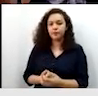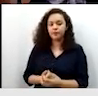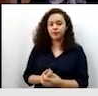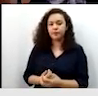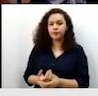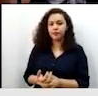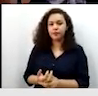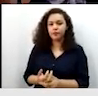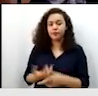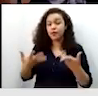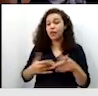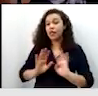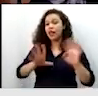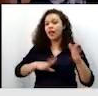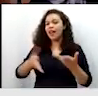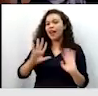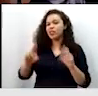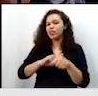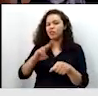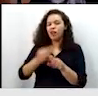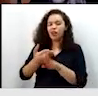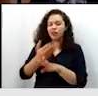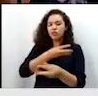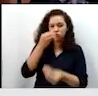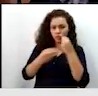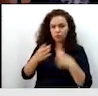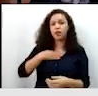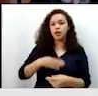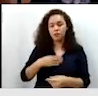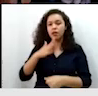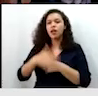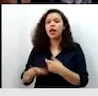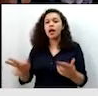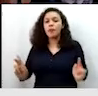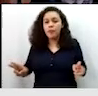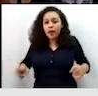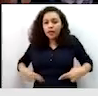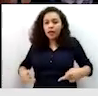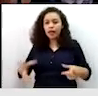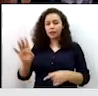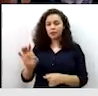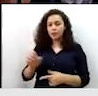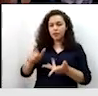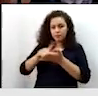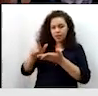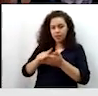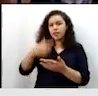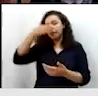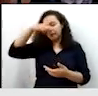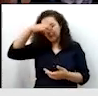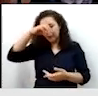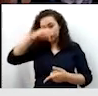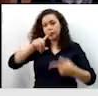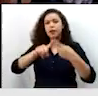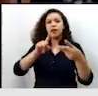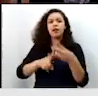ahora sí, las clásicas. Antes de comer, ir al baño, cambiar el pañal al bebé, limpiarse la nariz, tocar los residuos